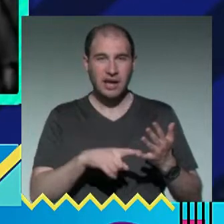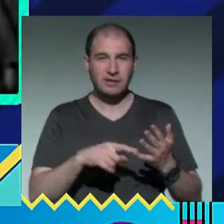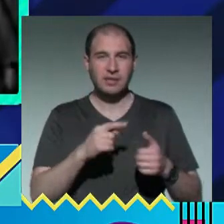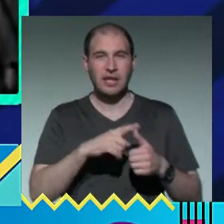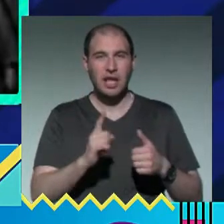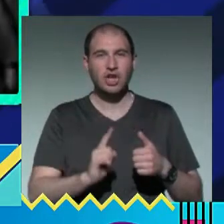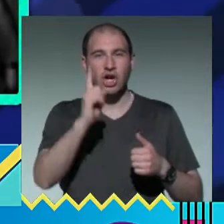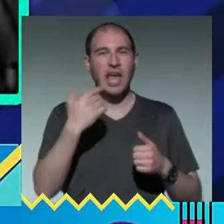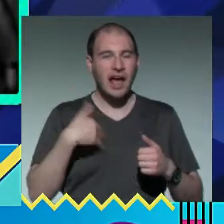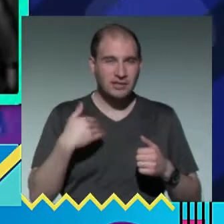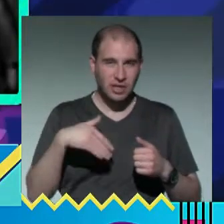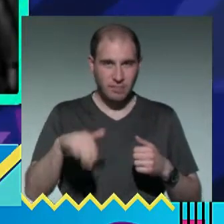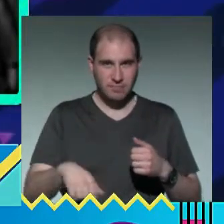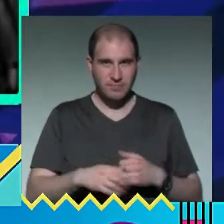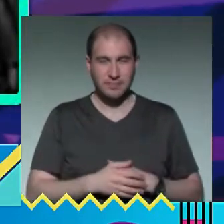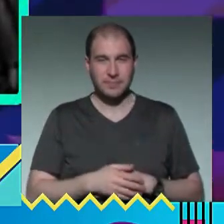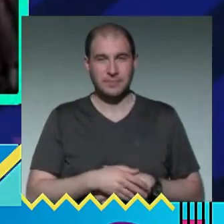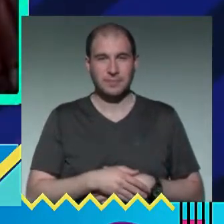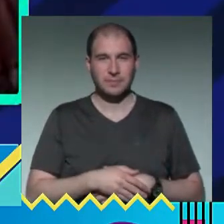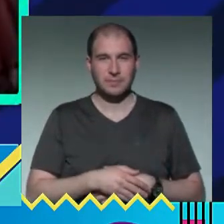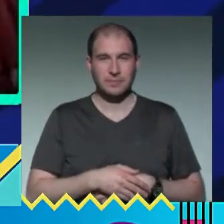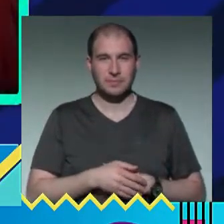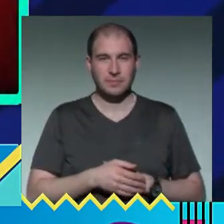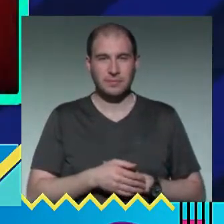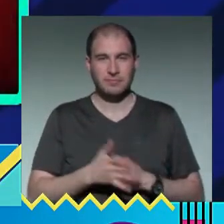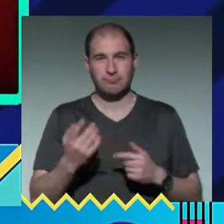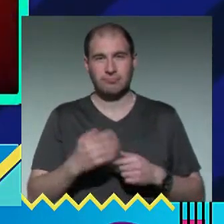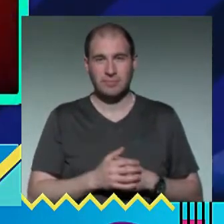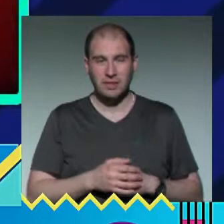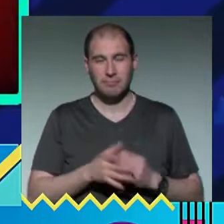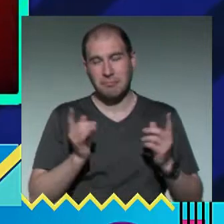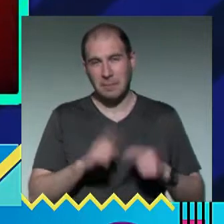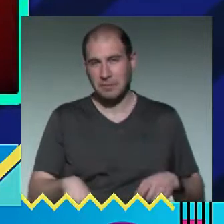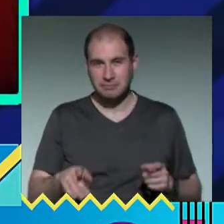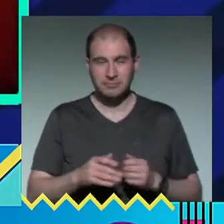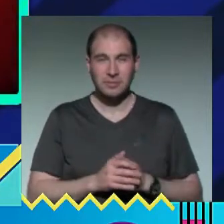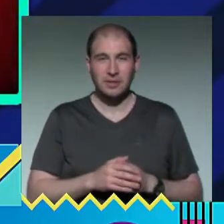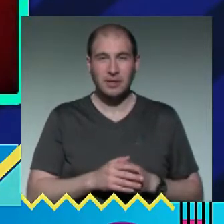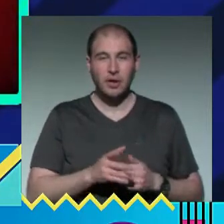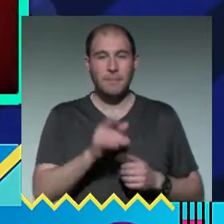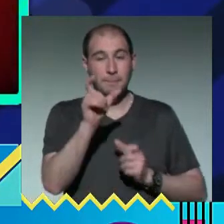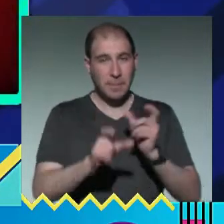del norte argentino nuestro, bueno, valga la redundancia, donde la